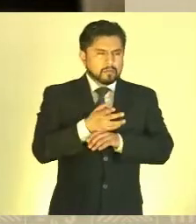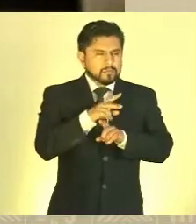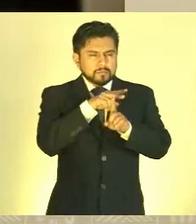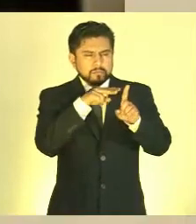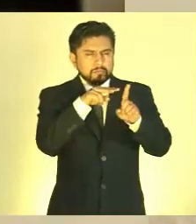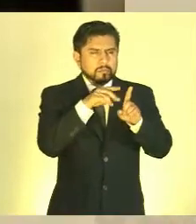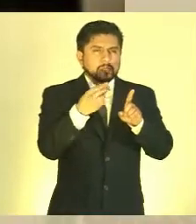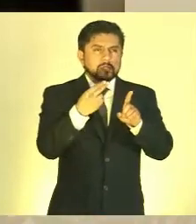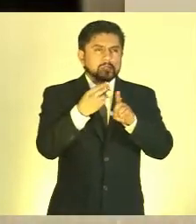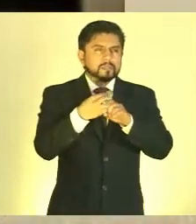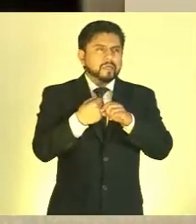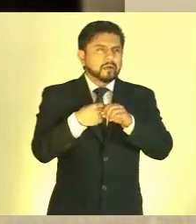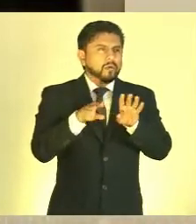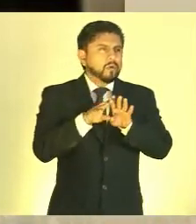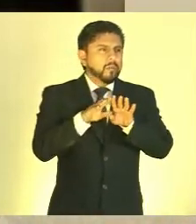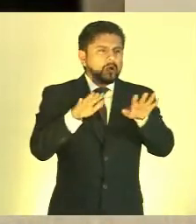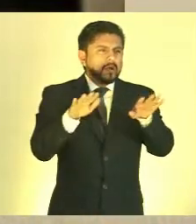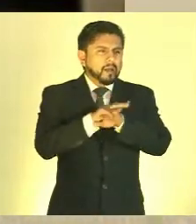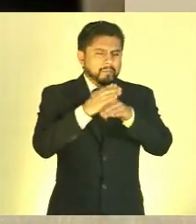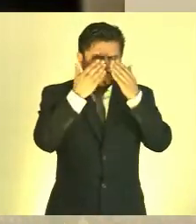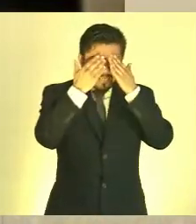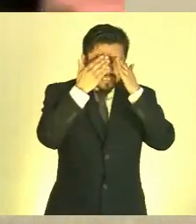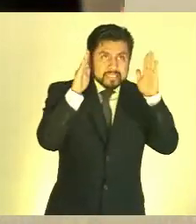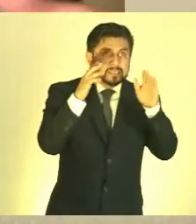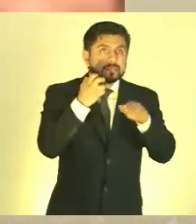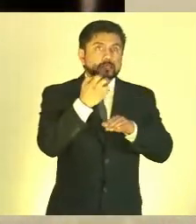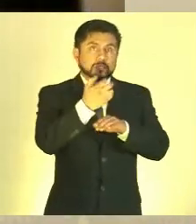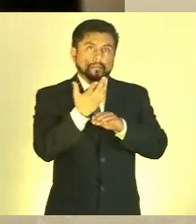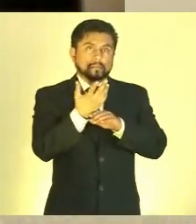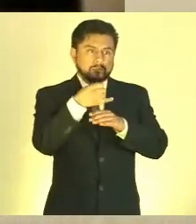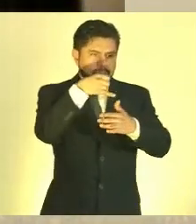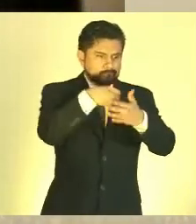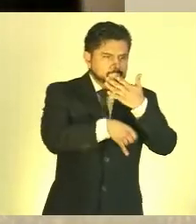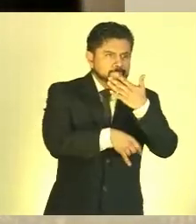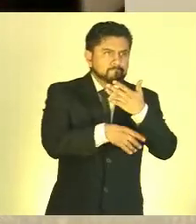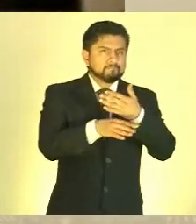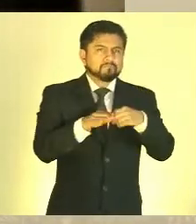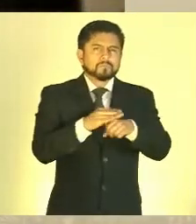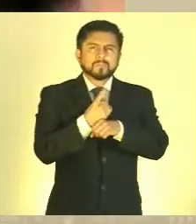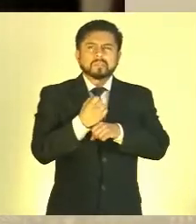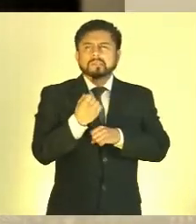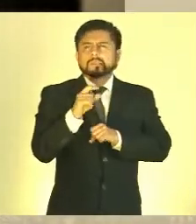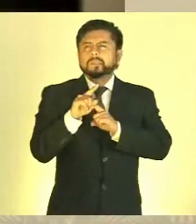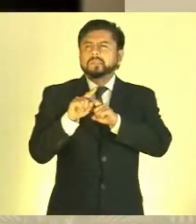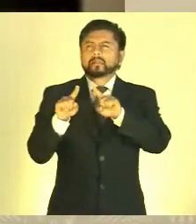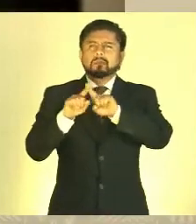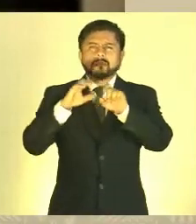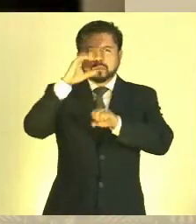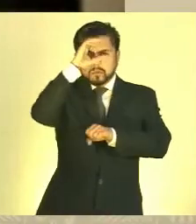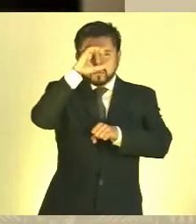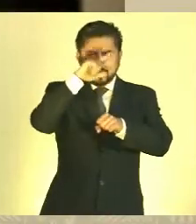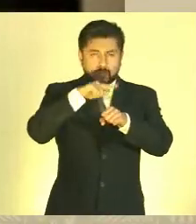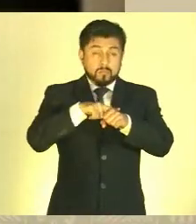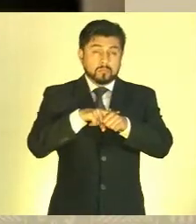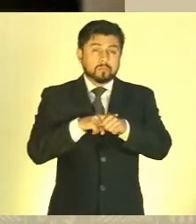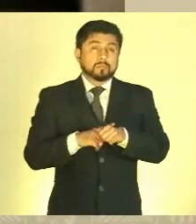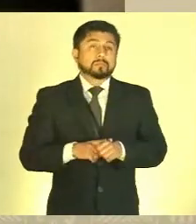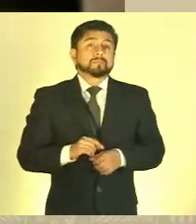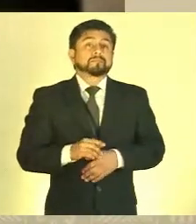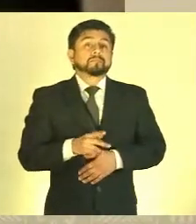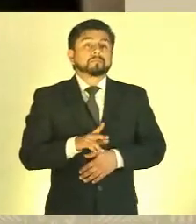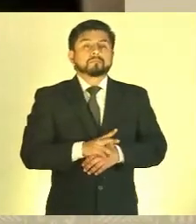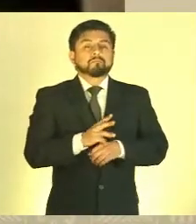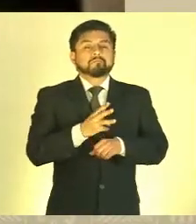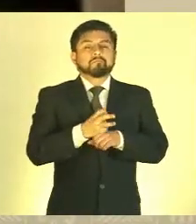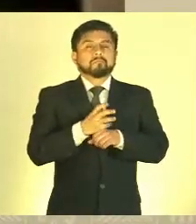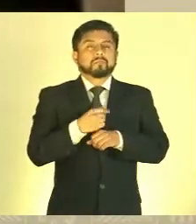necesitan ojos nuevos, muy bien si son de culturas muy alejadas, muy distintas, diferentes. Y